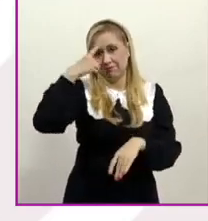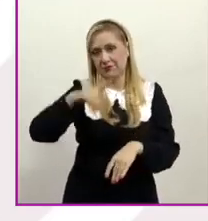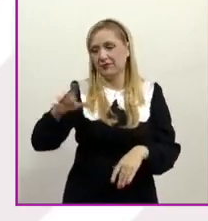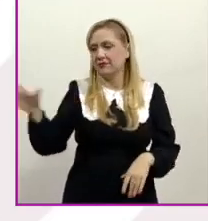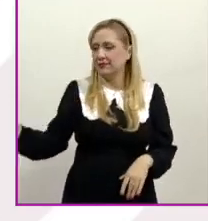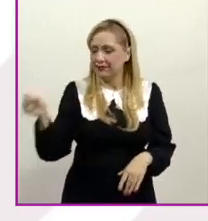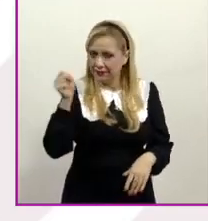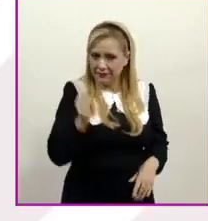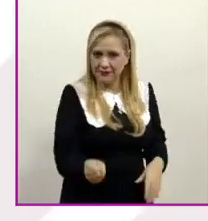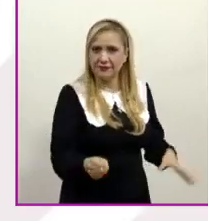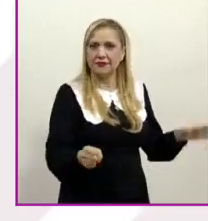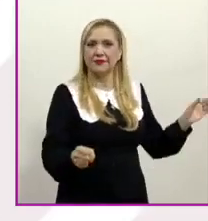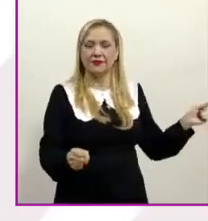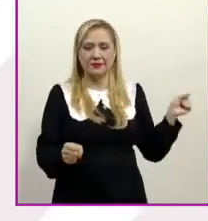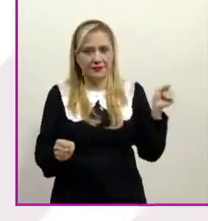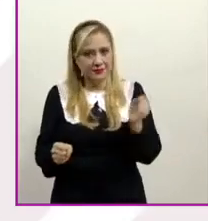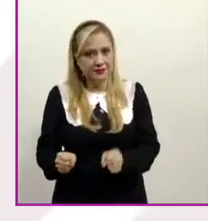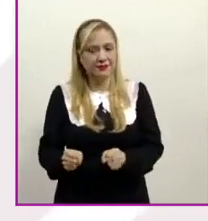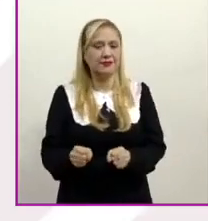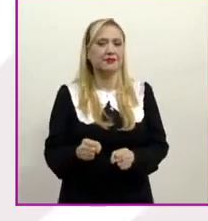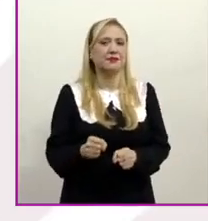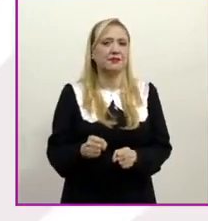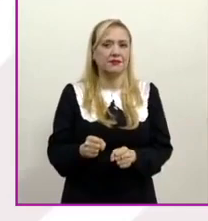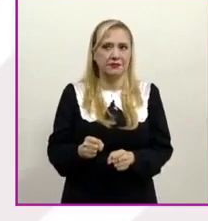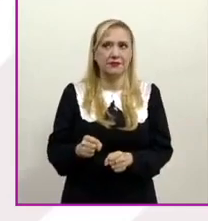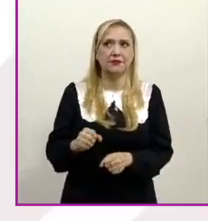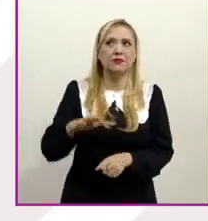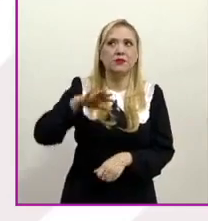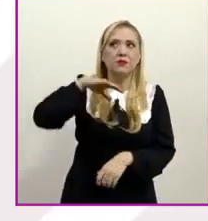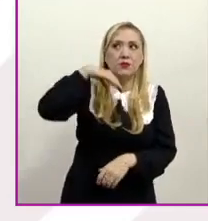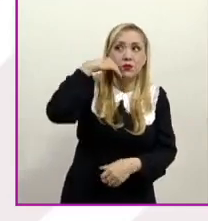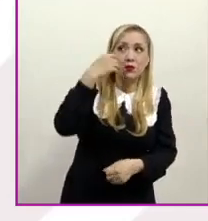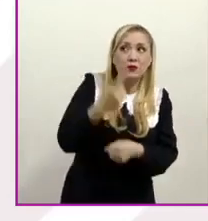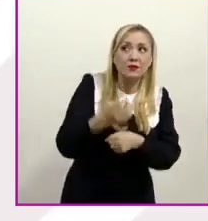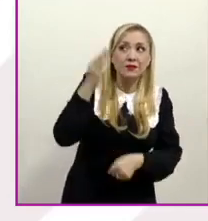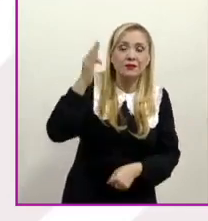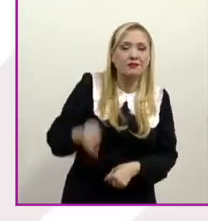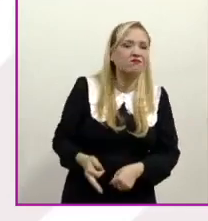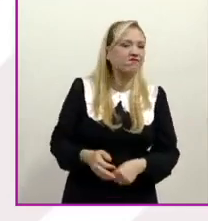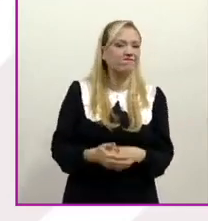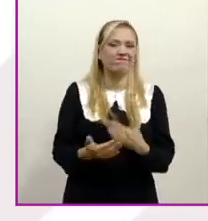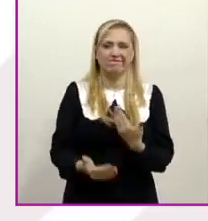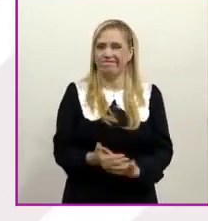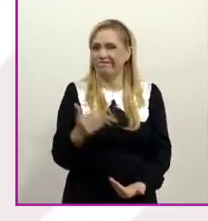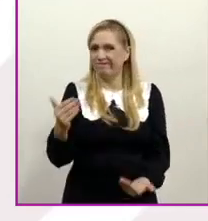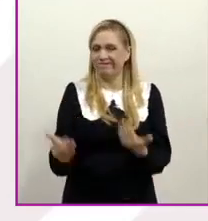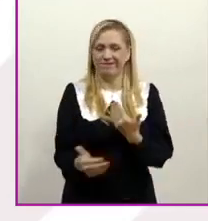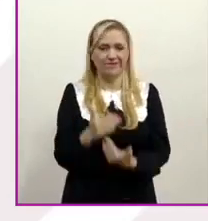porque creo que es la única manera, la voluntad hasta ahorita no es suficiente.